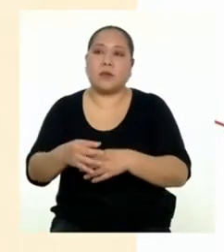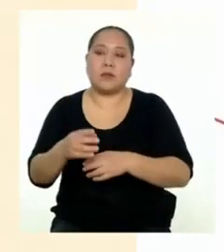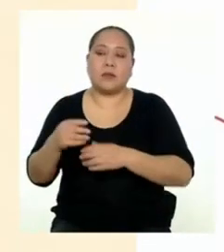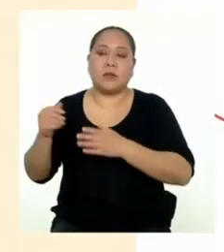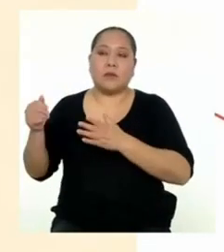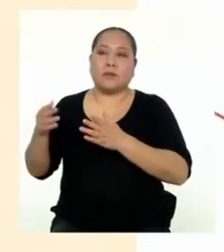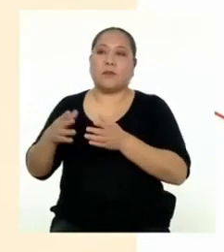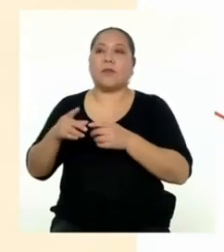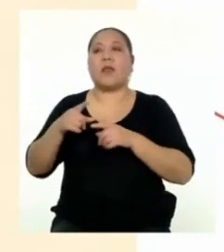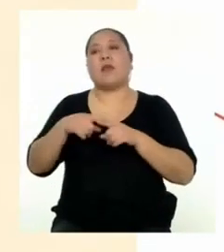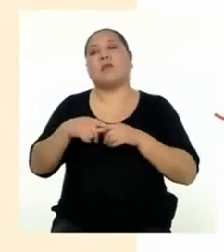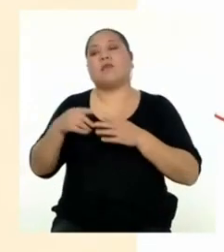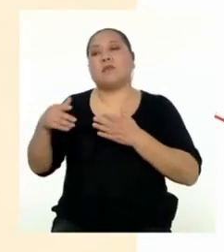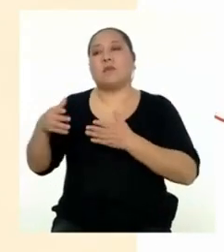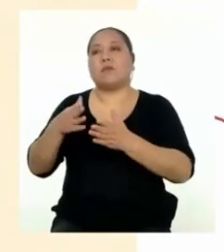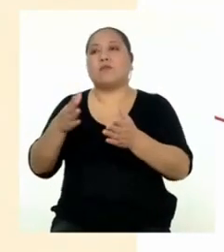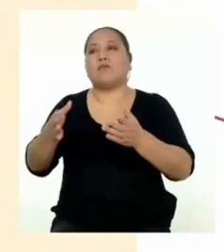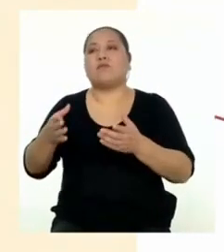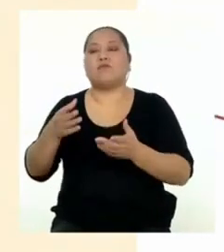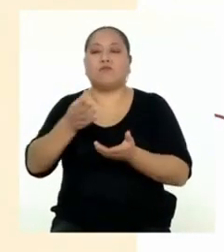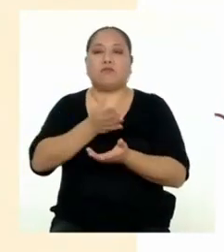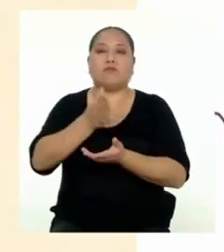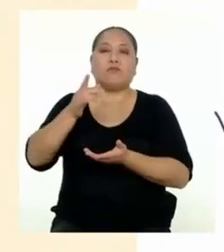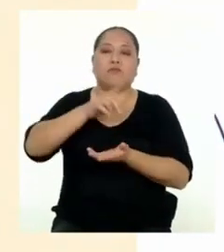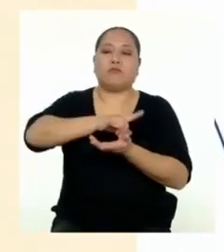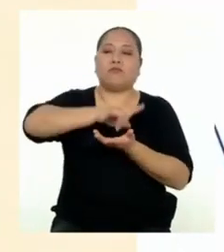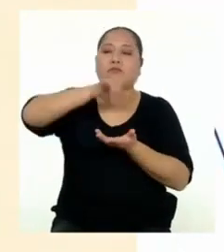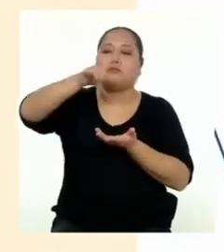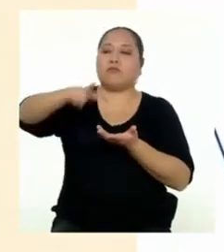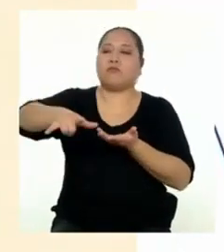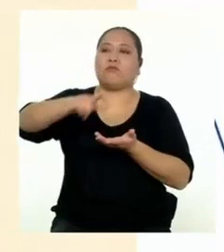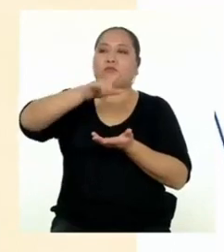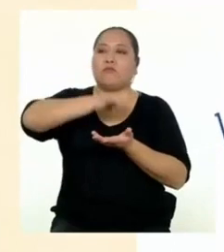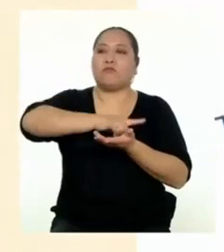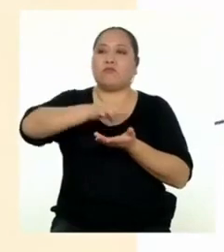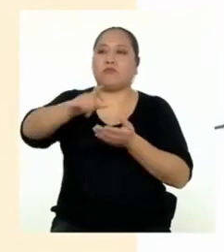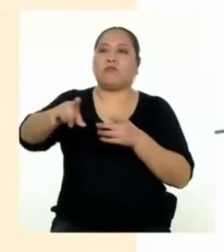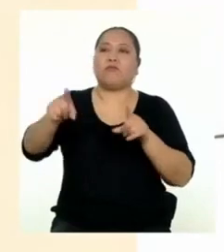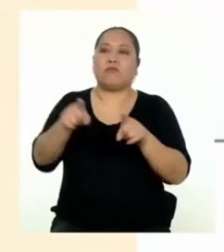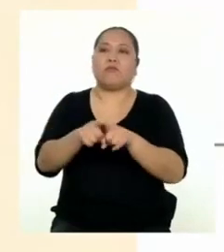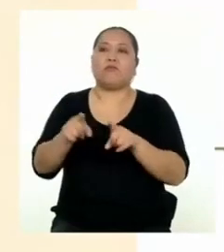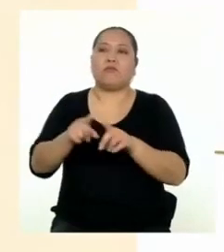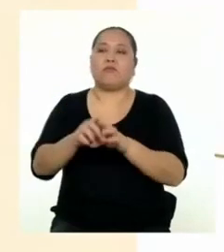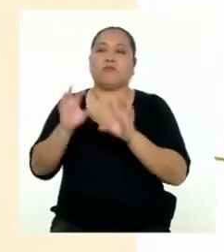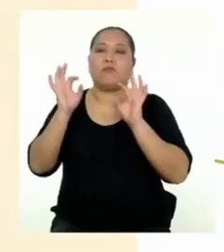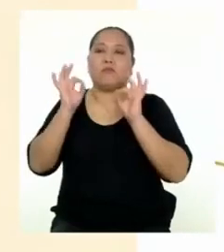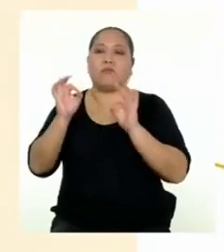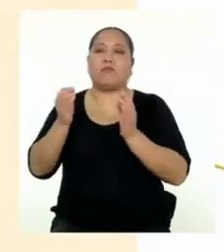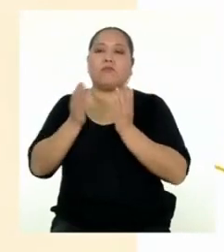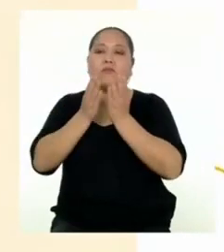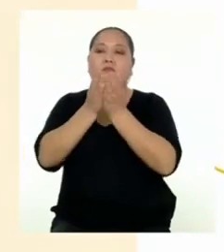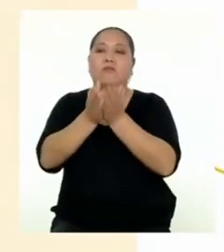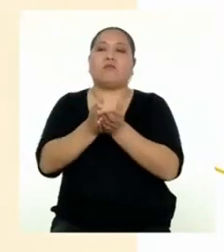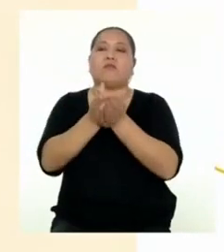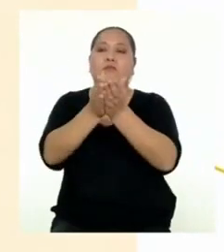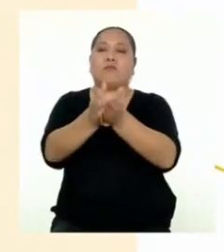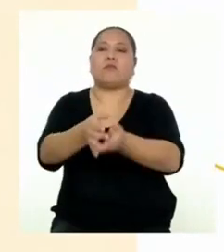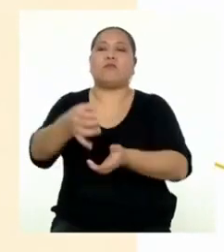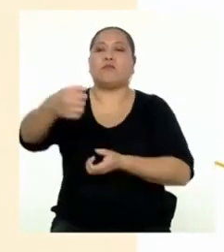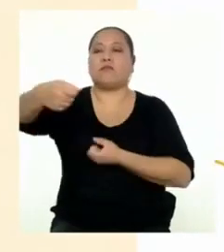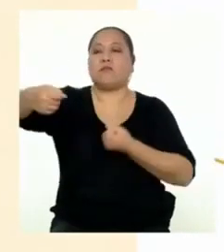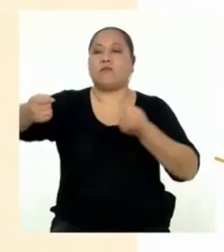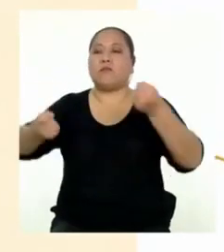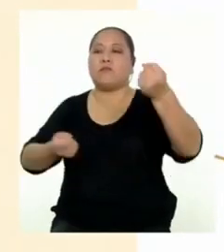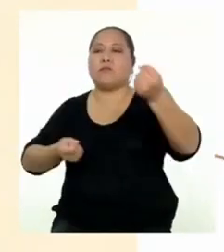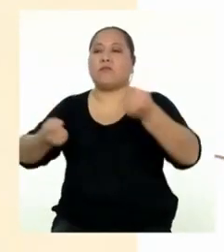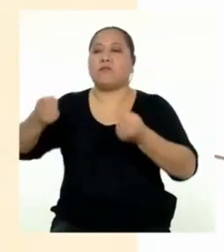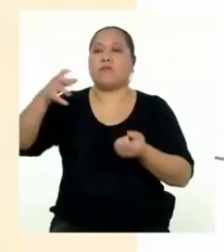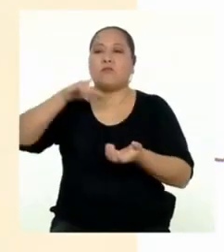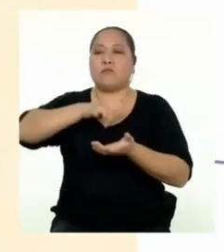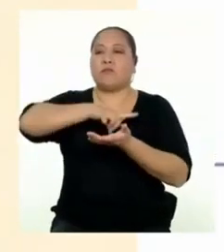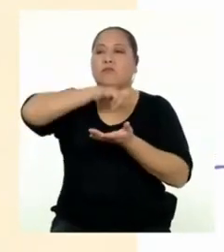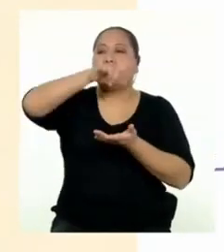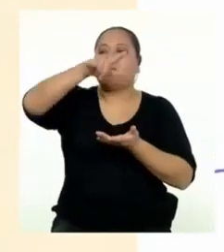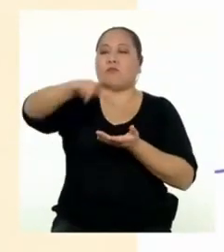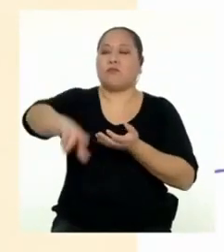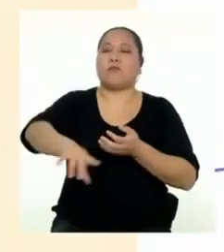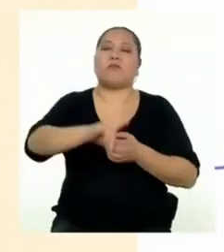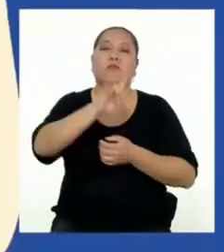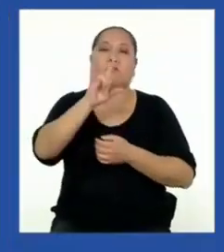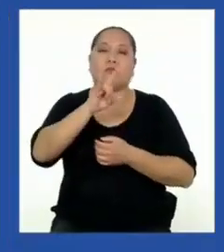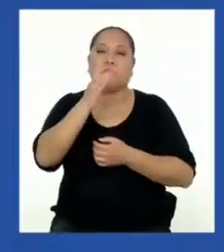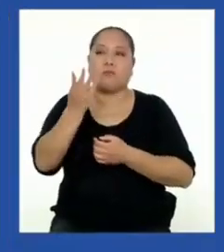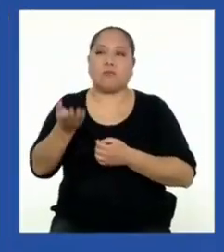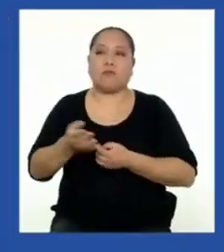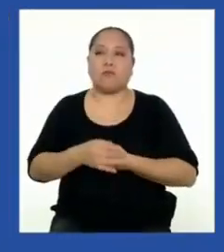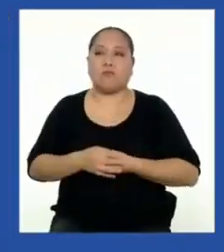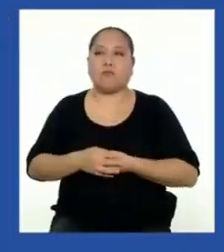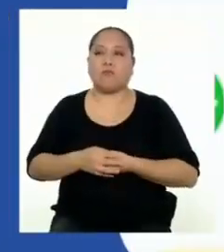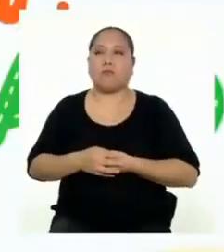las carreteras, pistas, puertos, aeropuertos, así como de la calidad de los barcos, camiones, aviones que se empleen para su